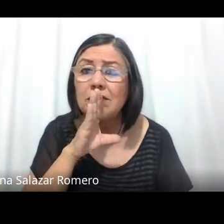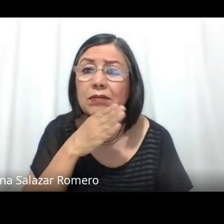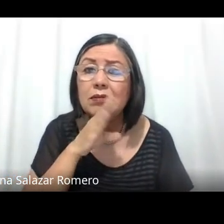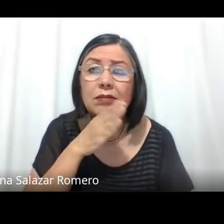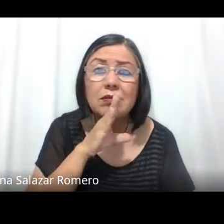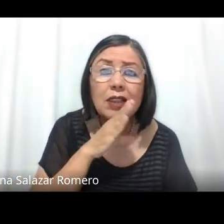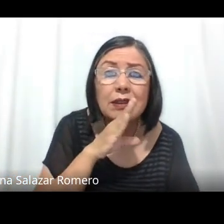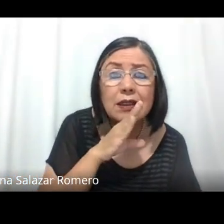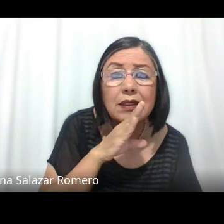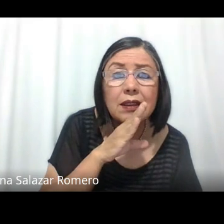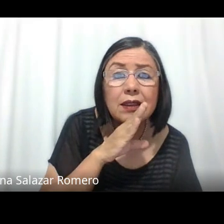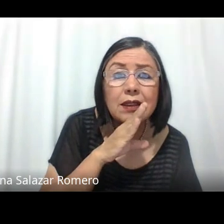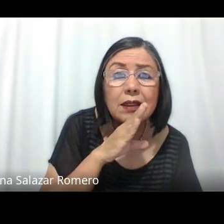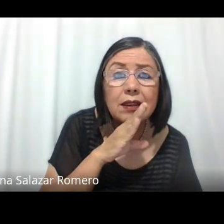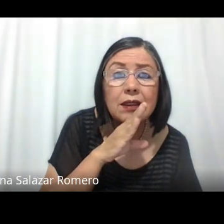configuración, a ver,